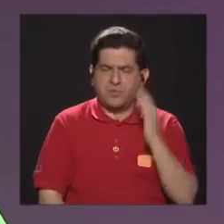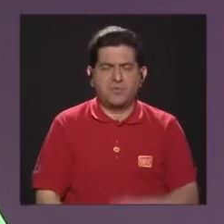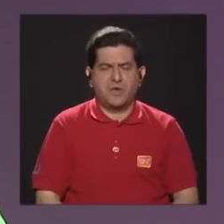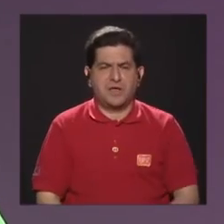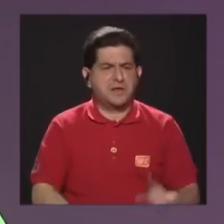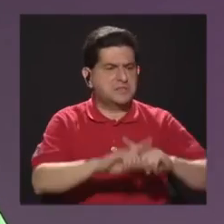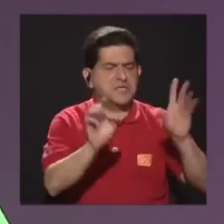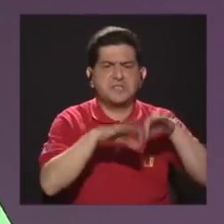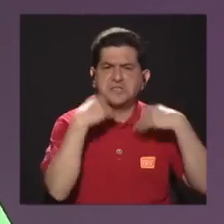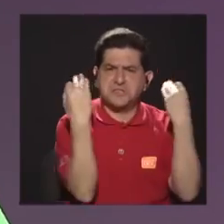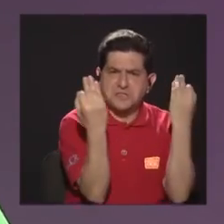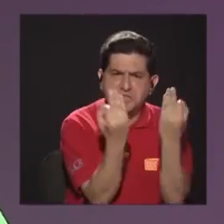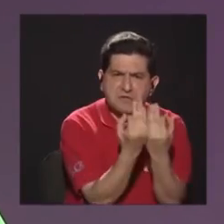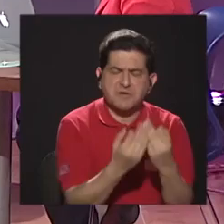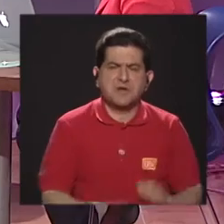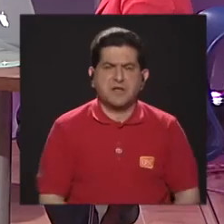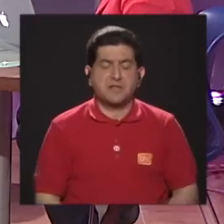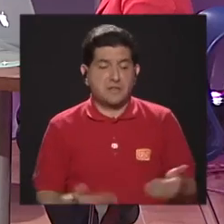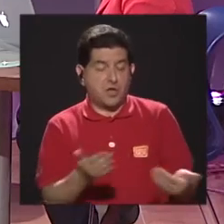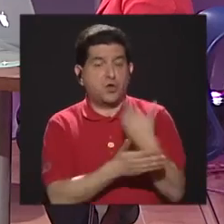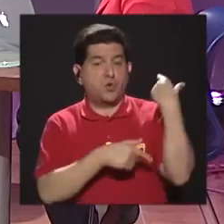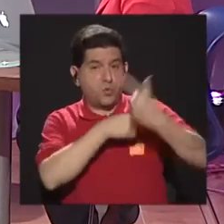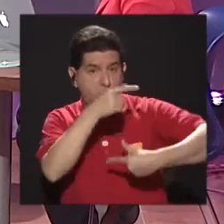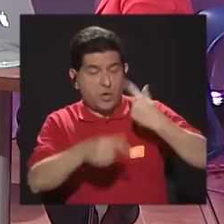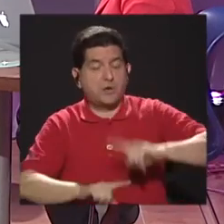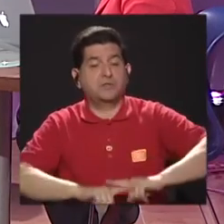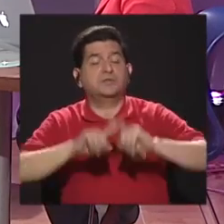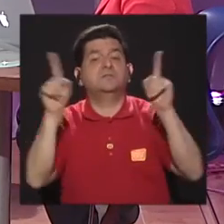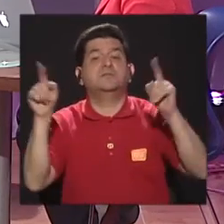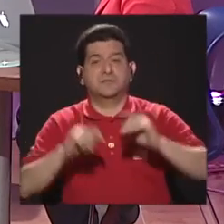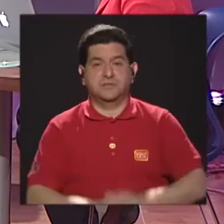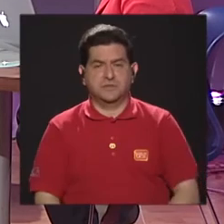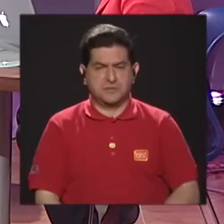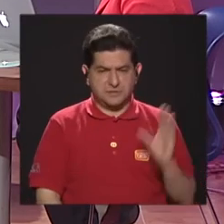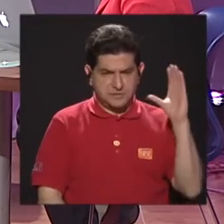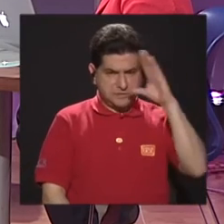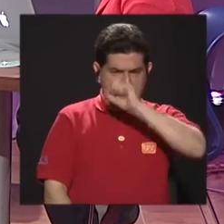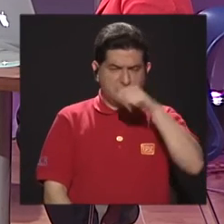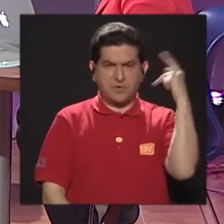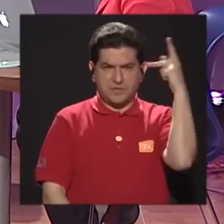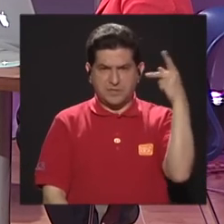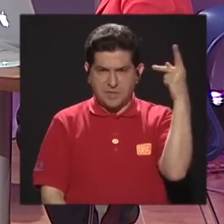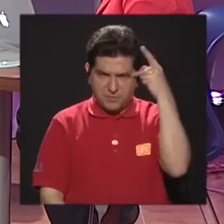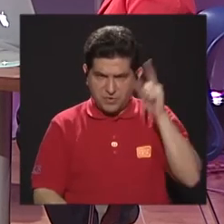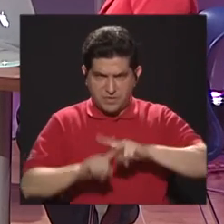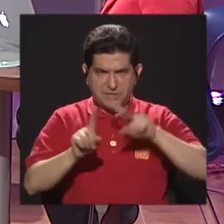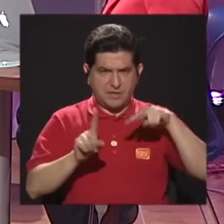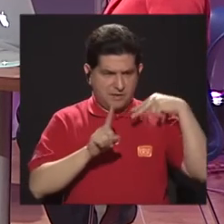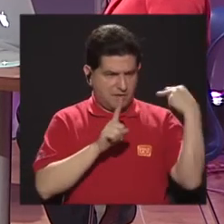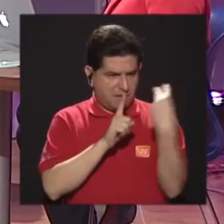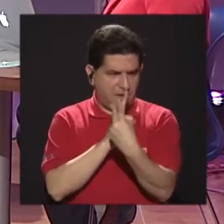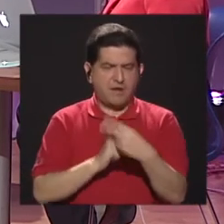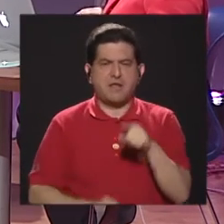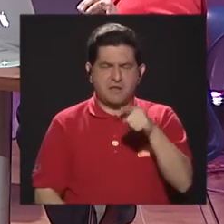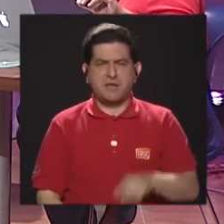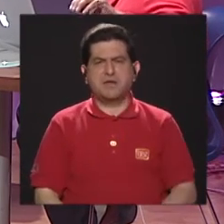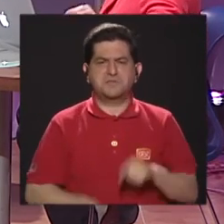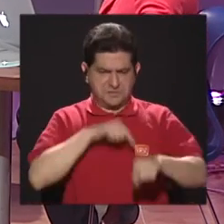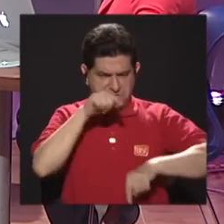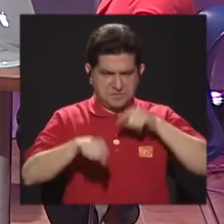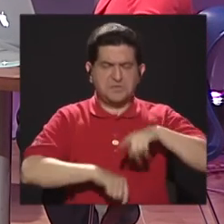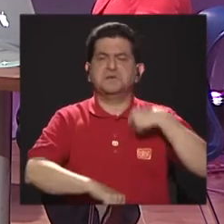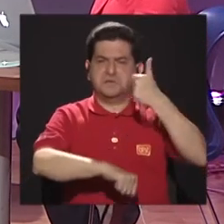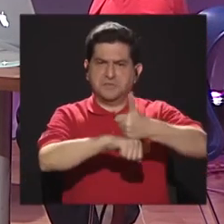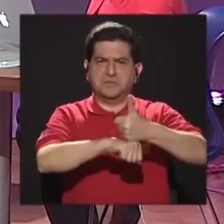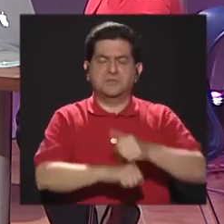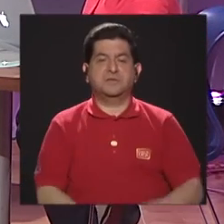familias, vienen haciendo que las nuevas generaciones sean diferentes y que vean la política desde otra perspectiva y sean más críticos. Y